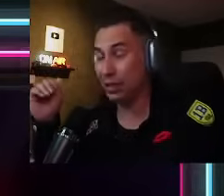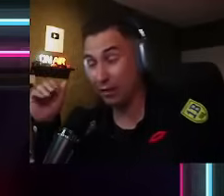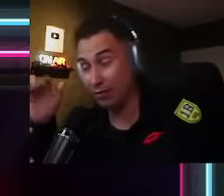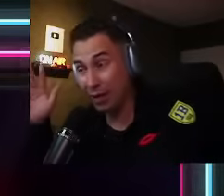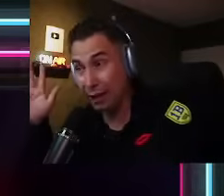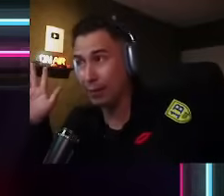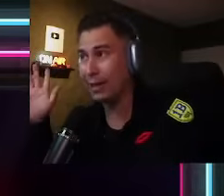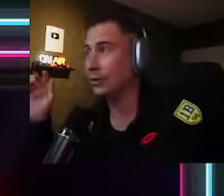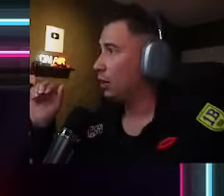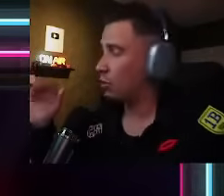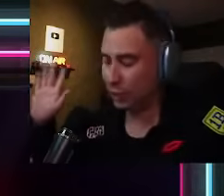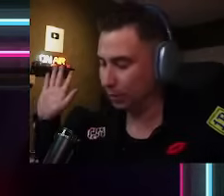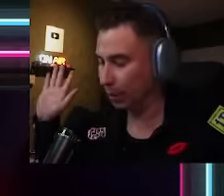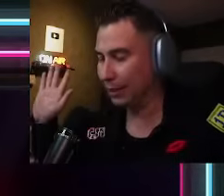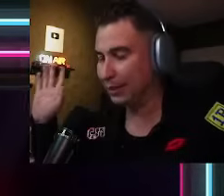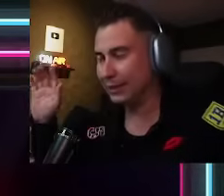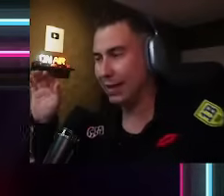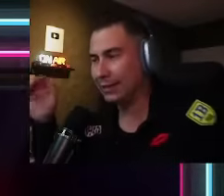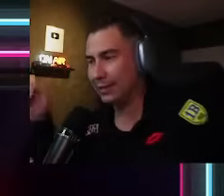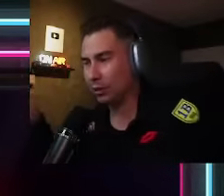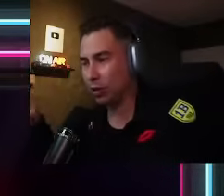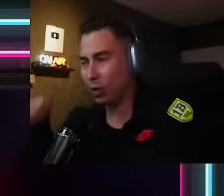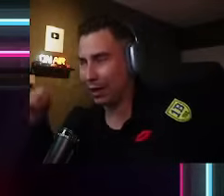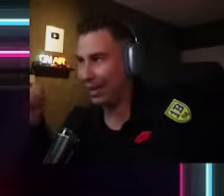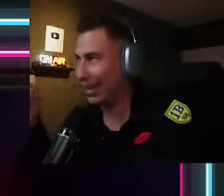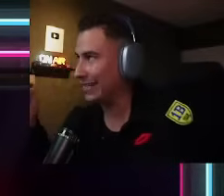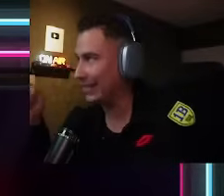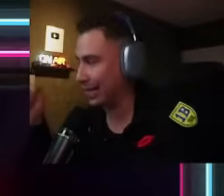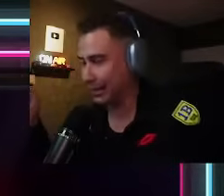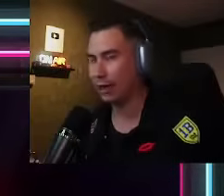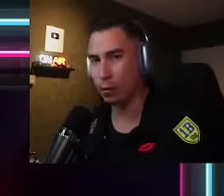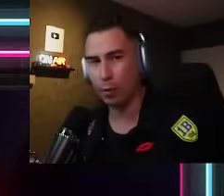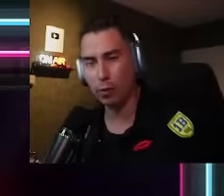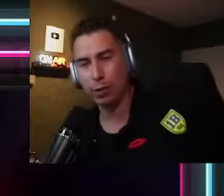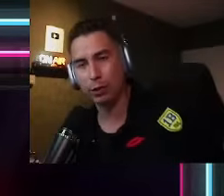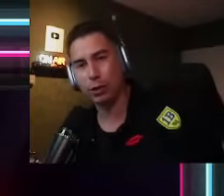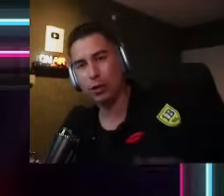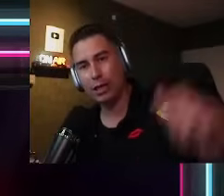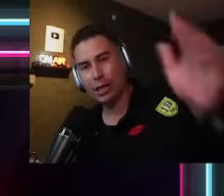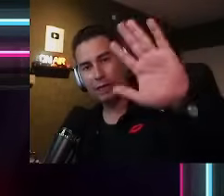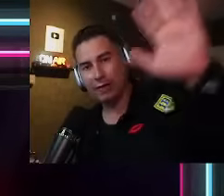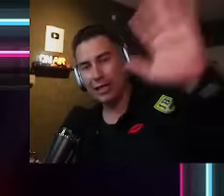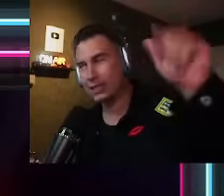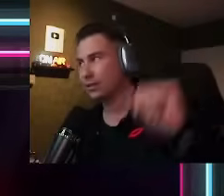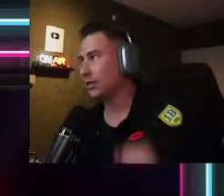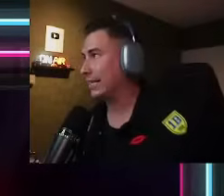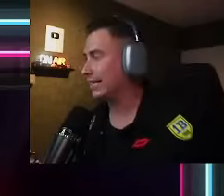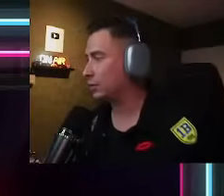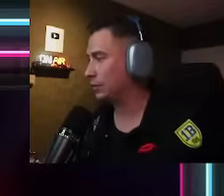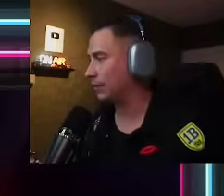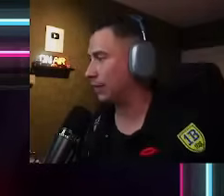mano, se le fue la mano, o simplemente está diciendo realidades. Nos vemos muy pronto y feliz inicio de semana.